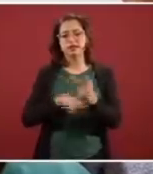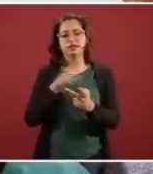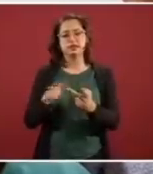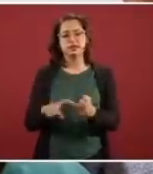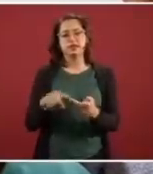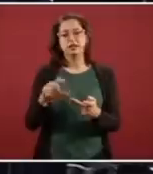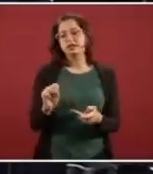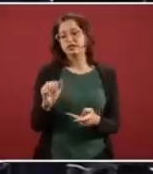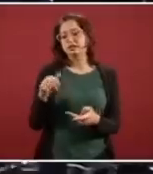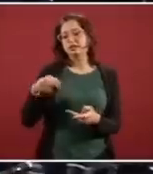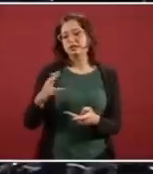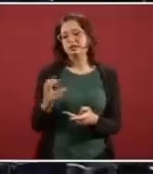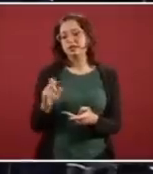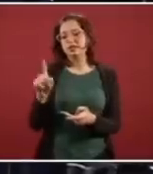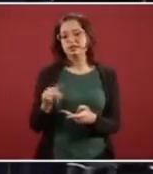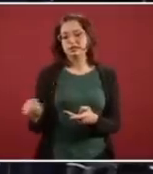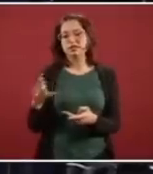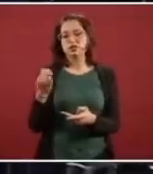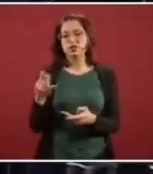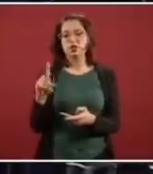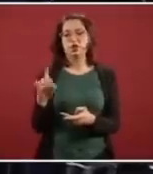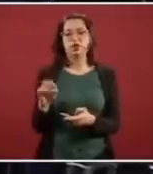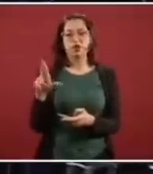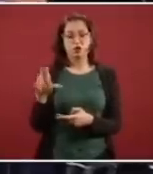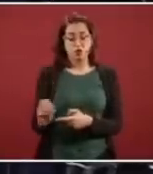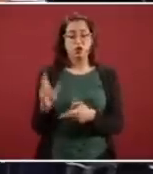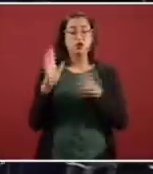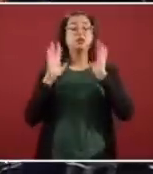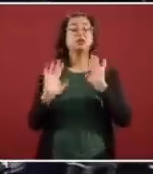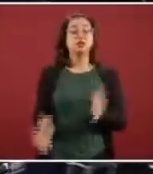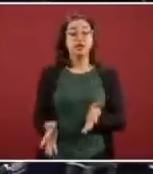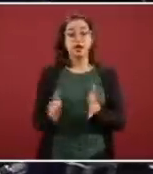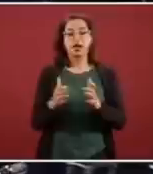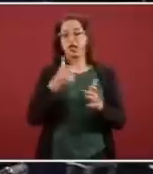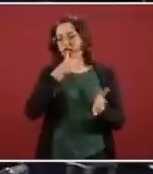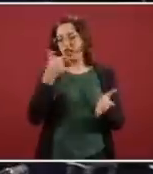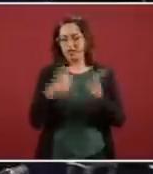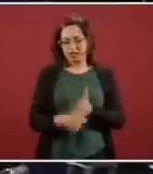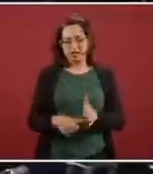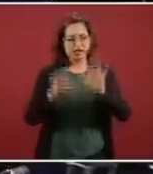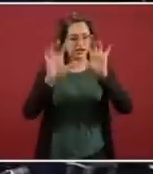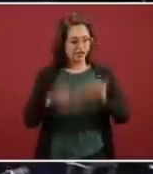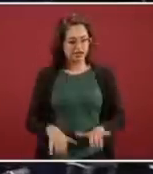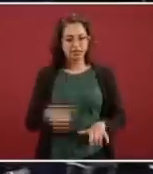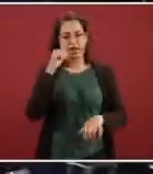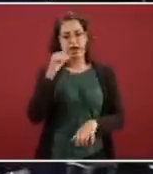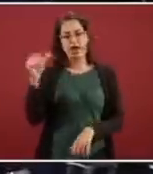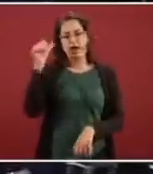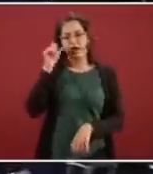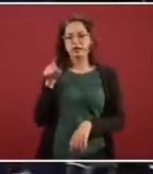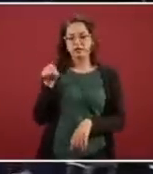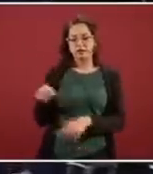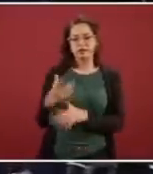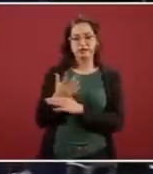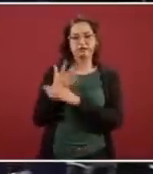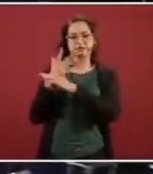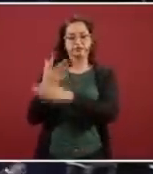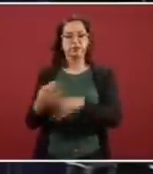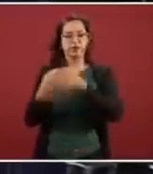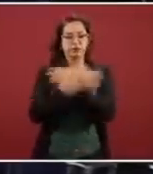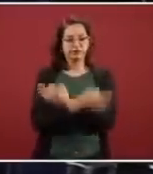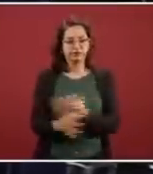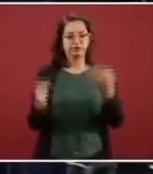Sánchez. Pregunta, porque ellos ya hicieron esa carta de acuerdo a la declaración de ayer pública de la hermana de Israel